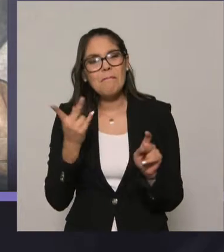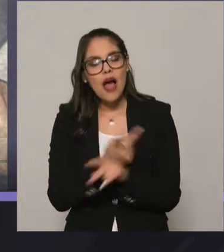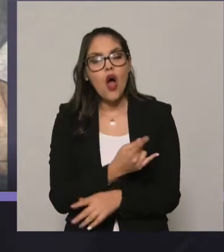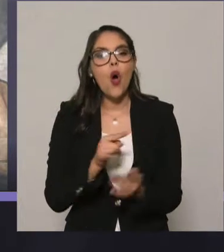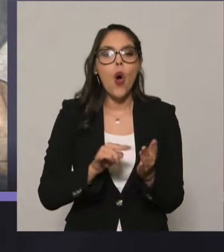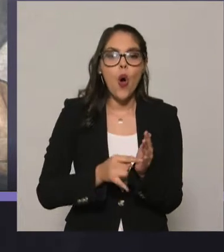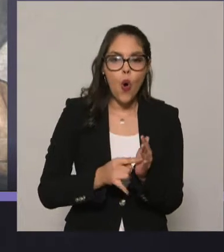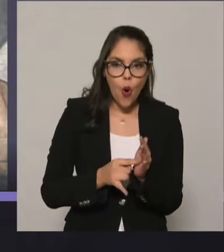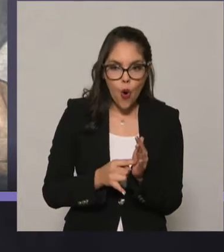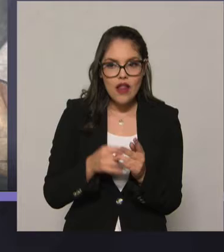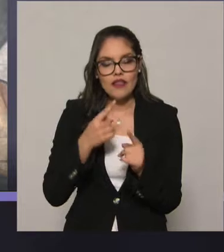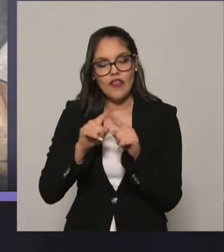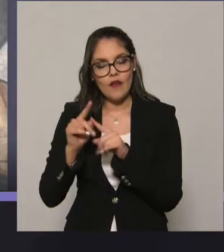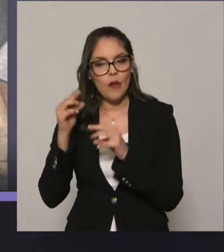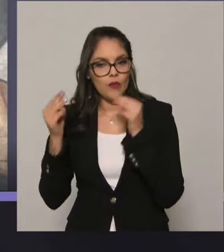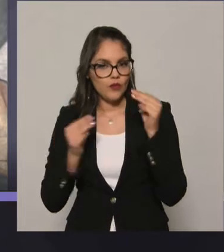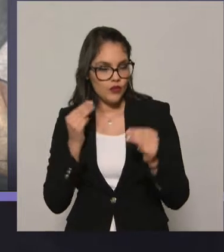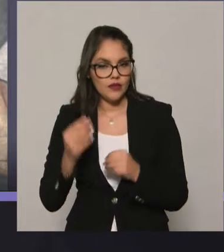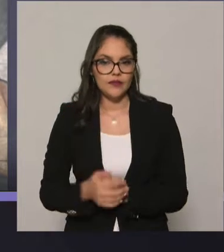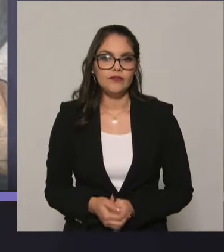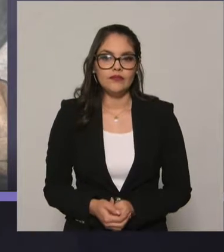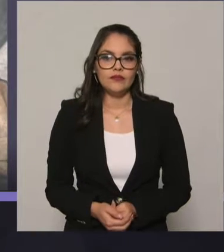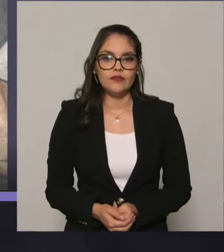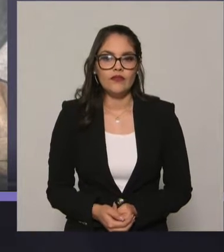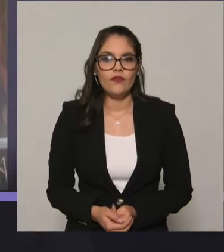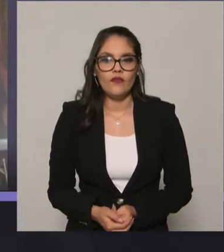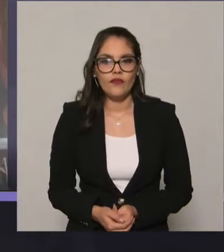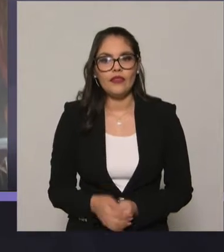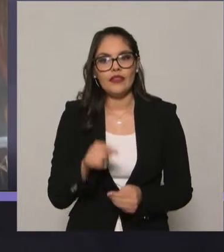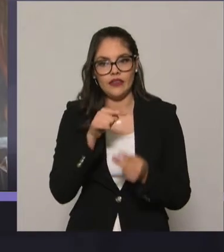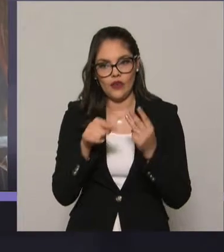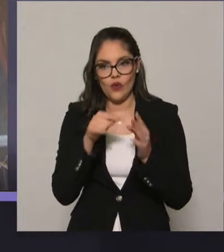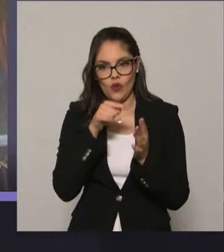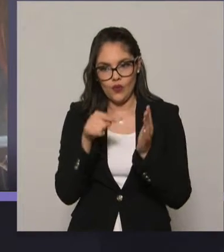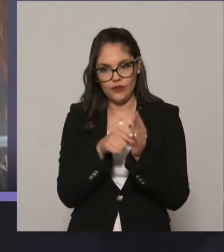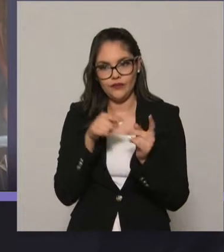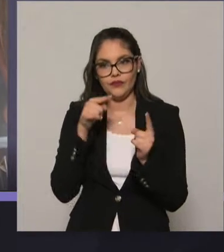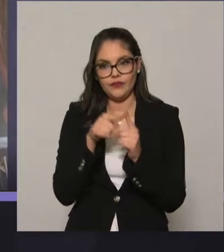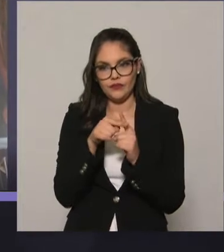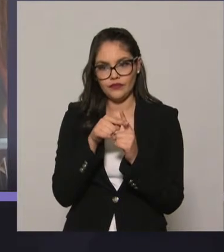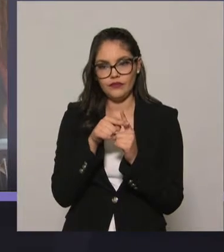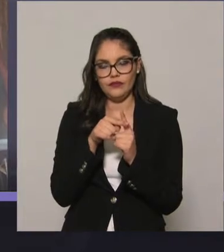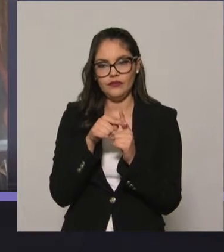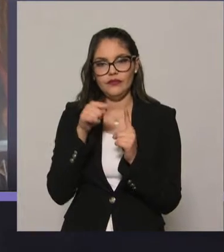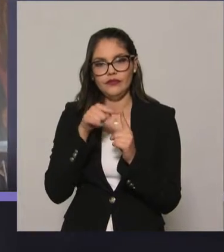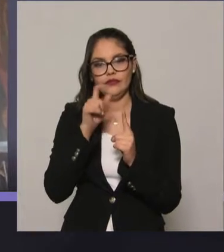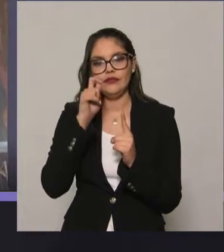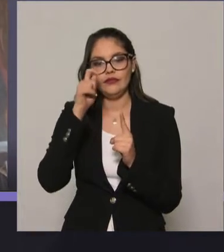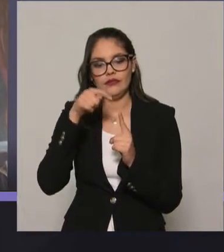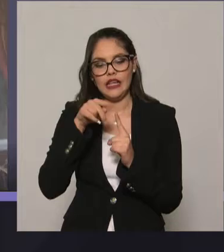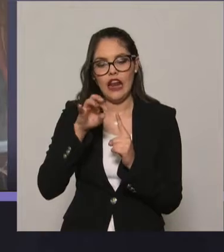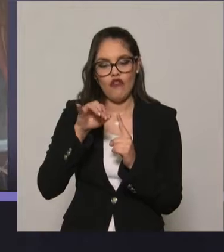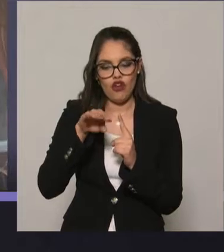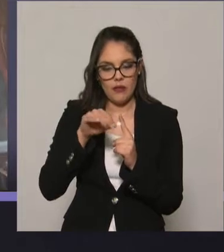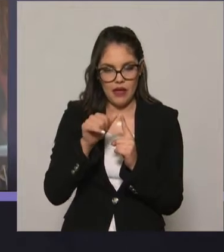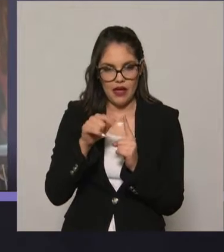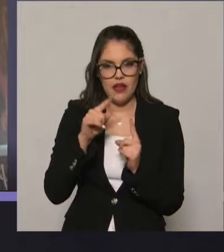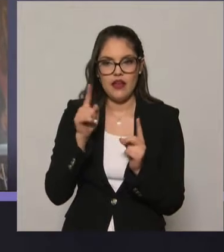horarios de museos. A ver, entonces ahí llevamos 3 lugares. Comenzamos por el recorrido en